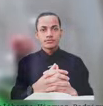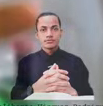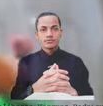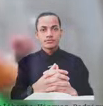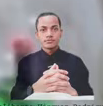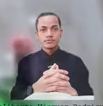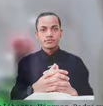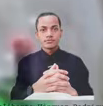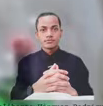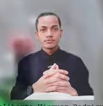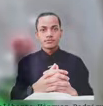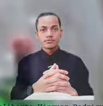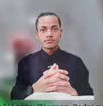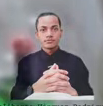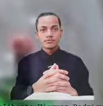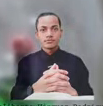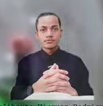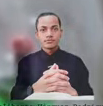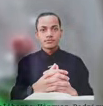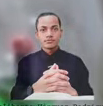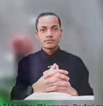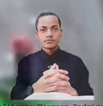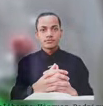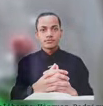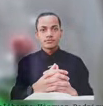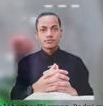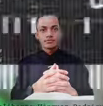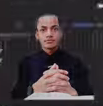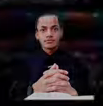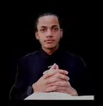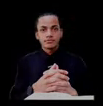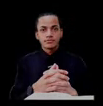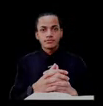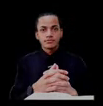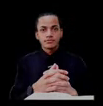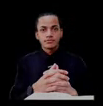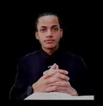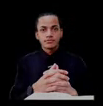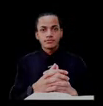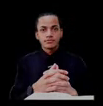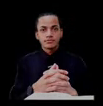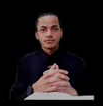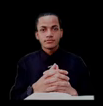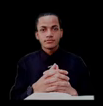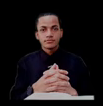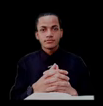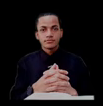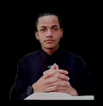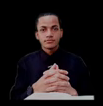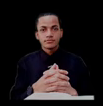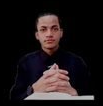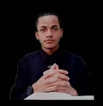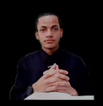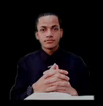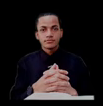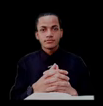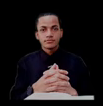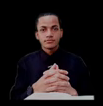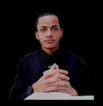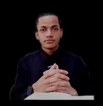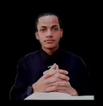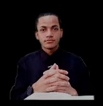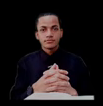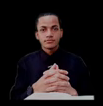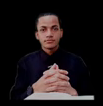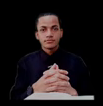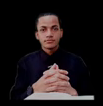como gorila hembra. Además, los críticos concluyeron que el cráneo no se sentaba encima de la columna vertebral sino frente